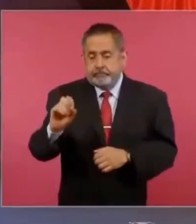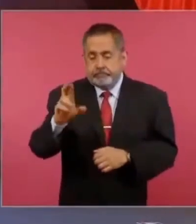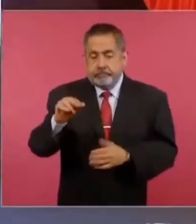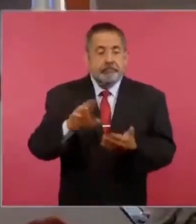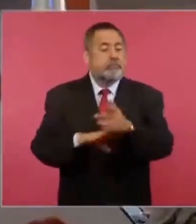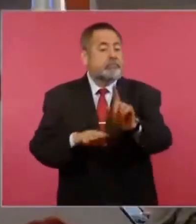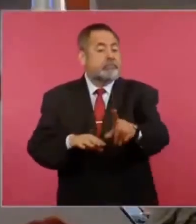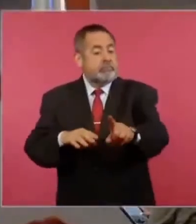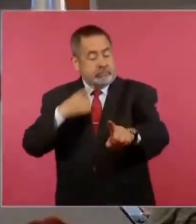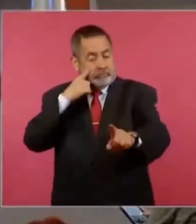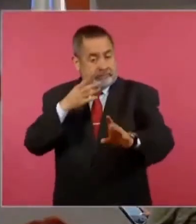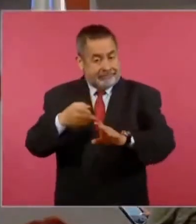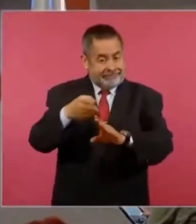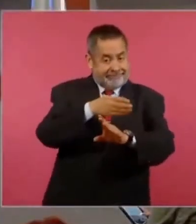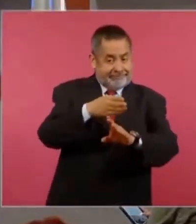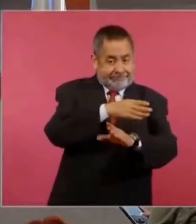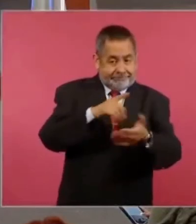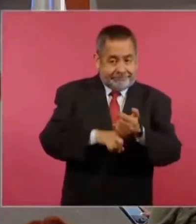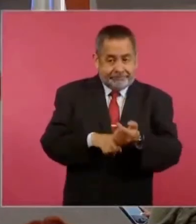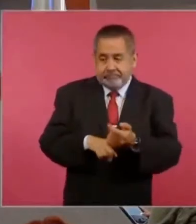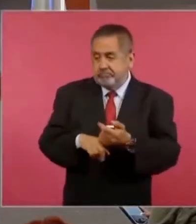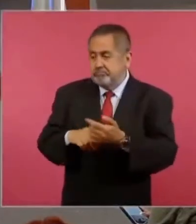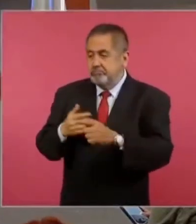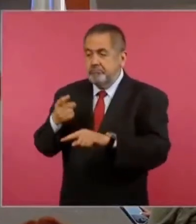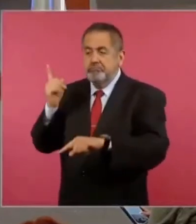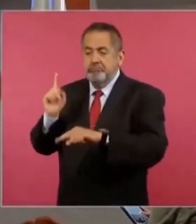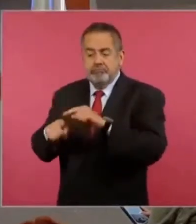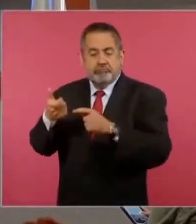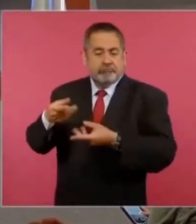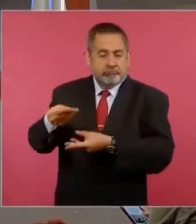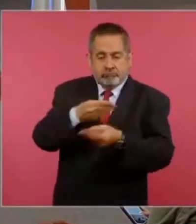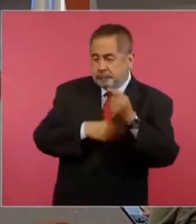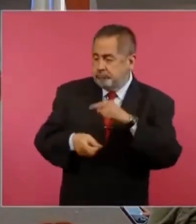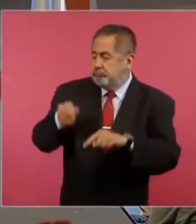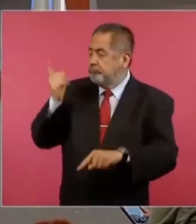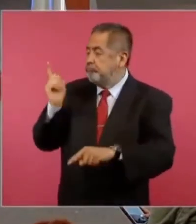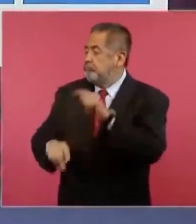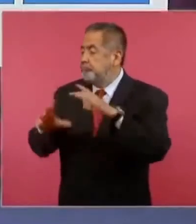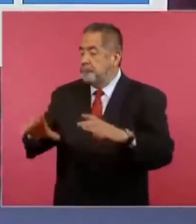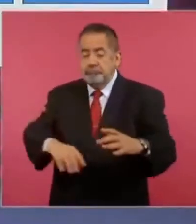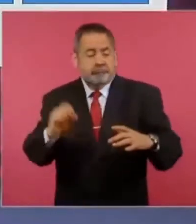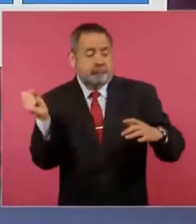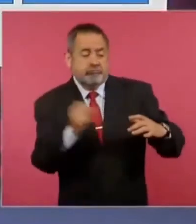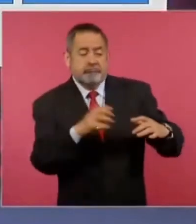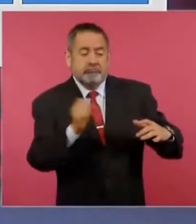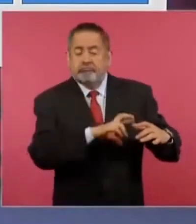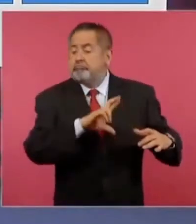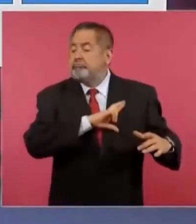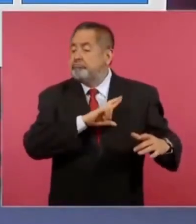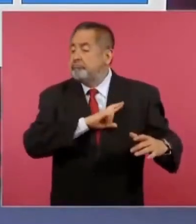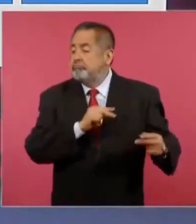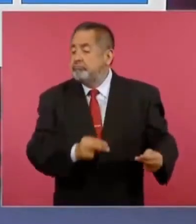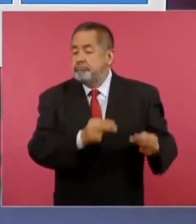reforma significó privatizar el manejo de las pensiones,